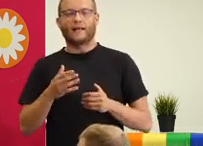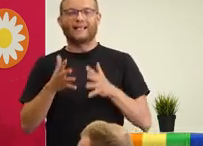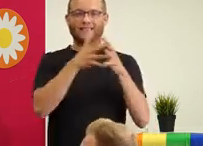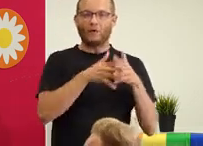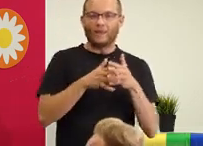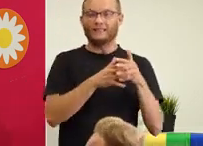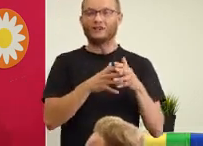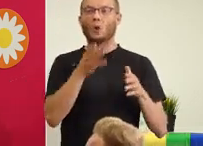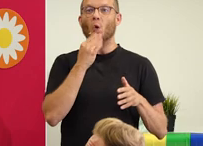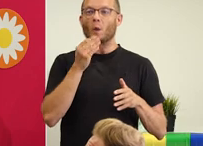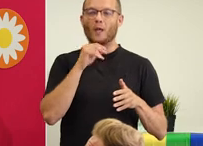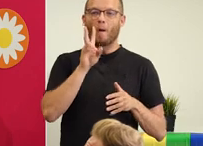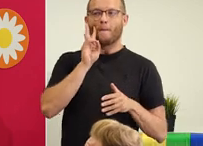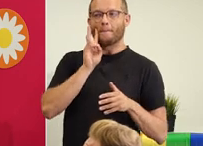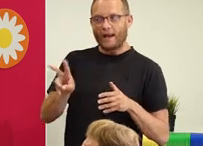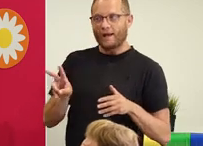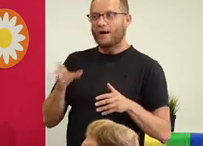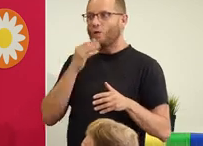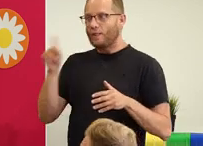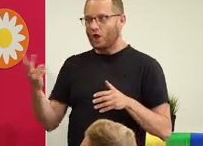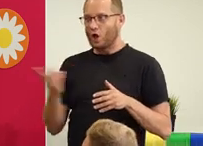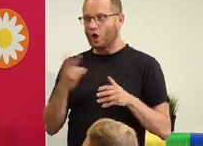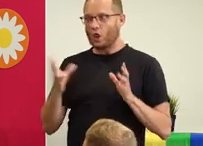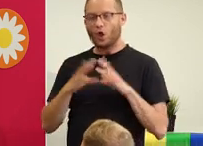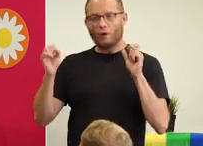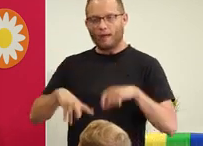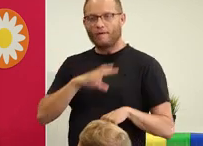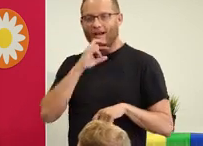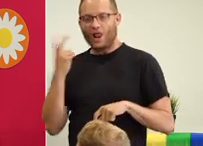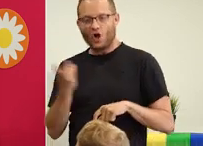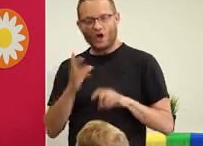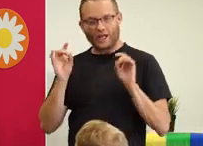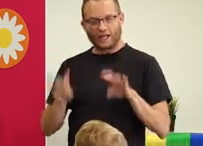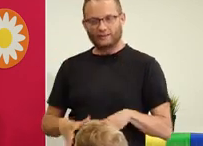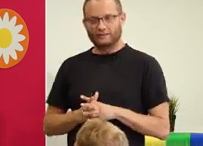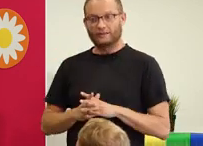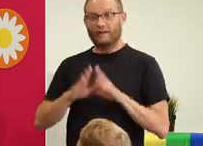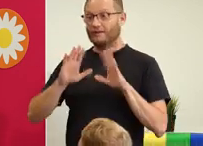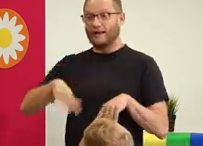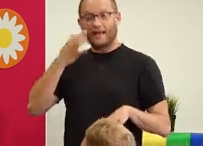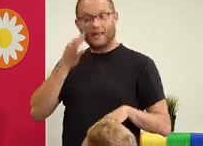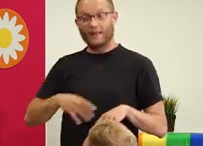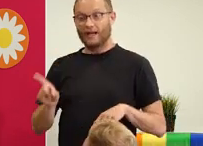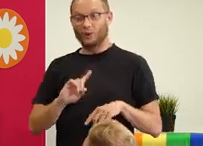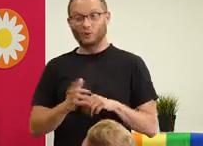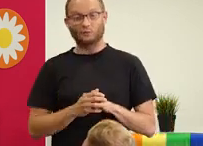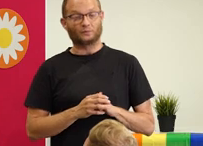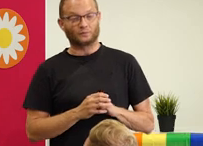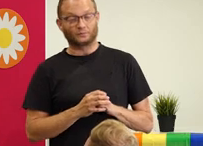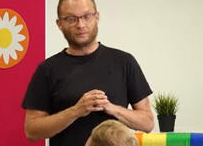judíos que se vean que allí se alinean con los valores. Pero en realidad no, en